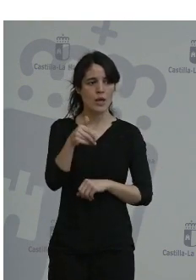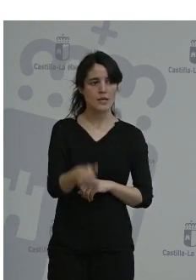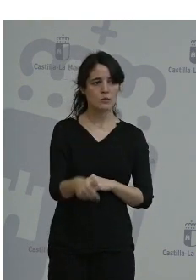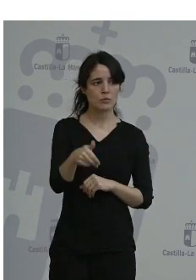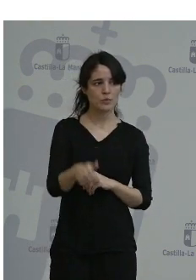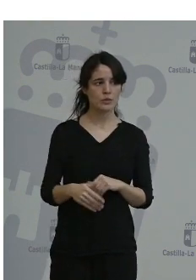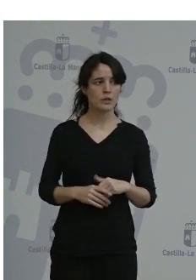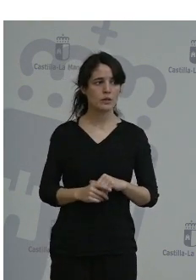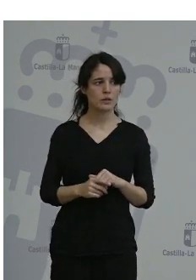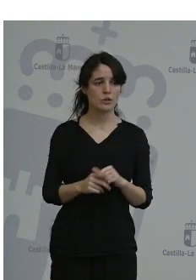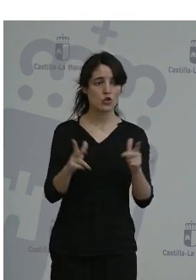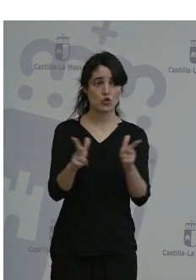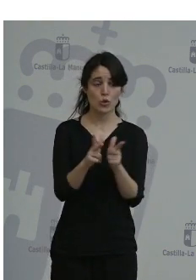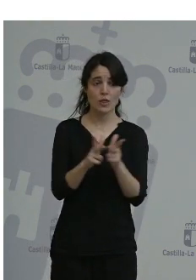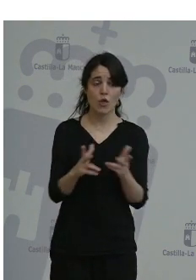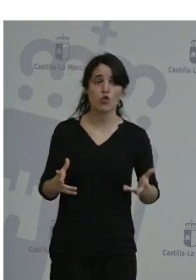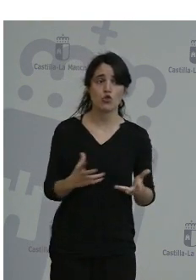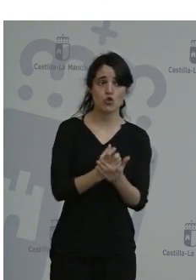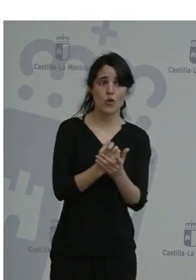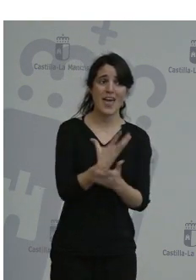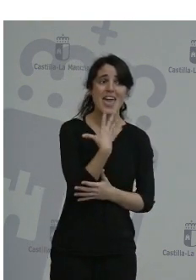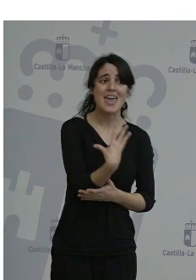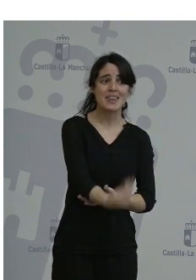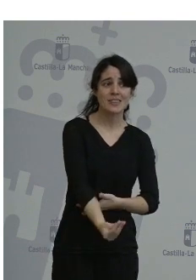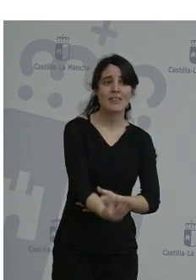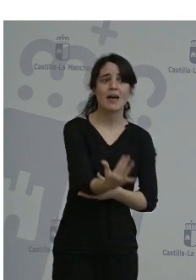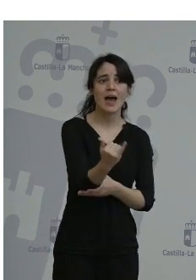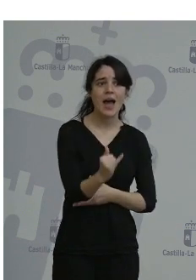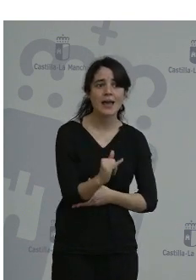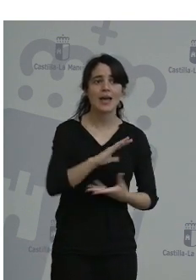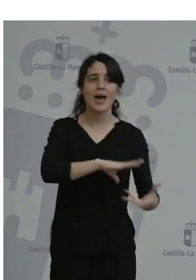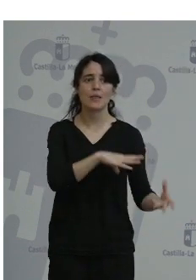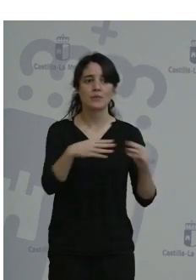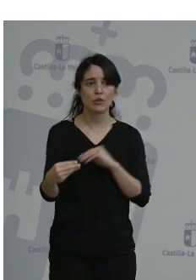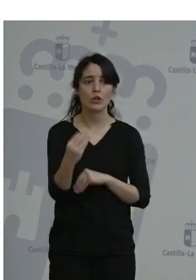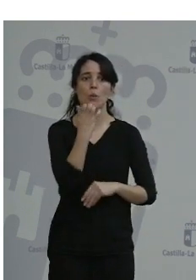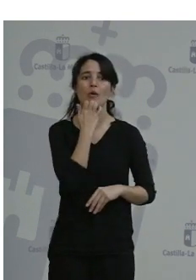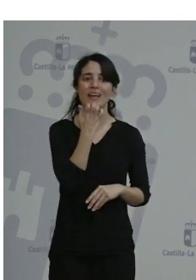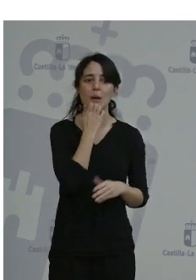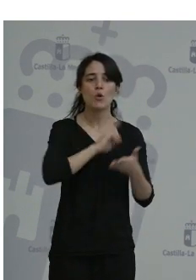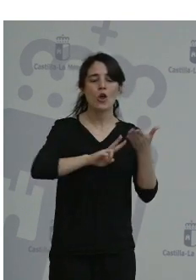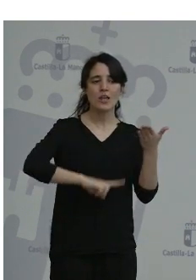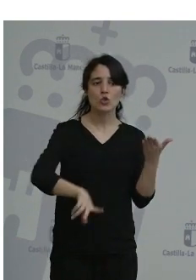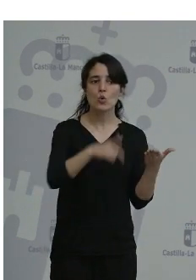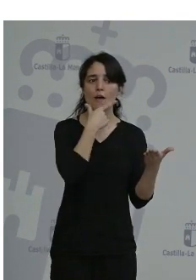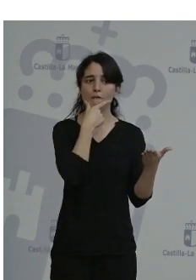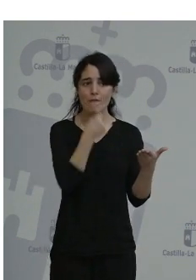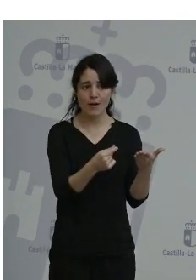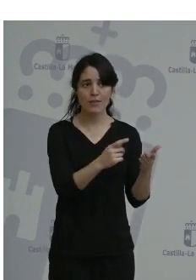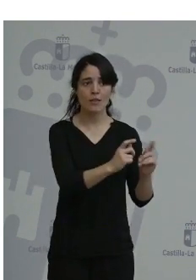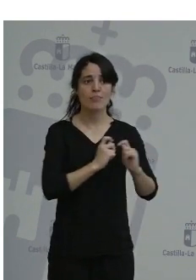que toda la sociedad comprenda que existen adaptaciones, por ejemplo, a lectura fácil, que facilitan la